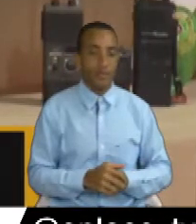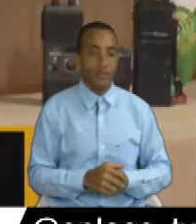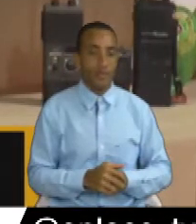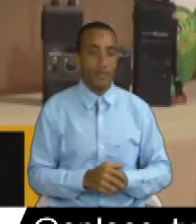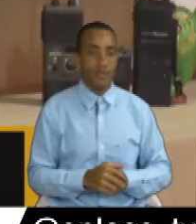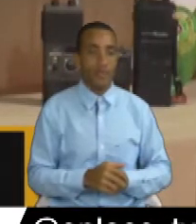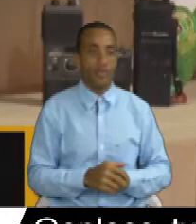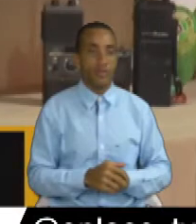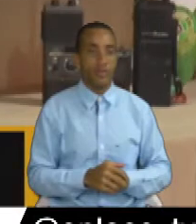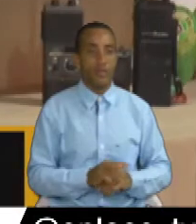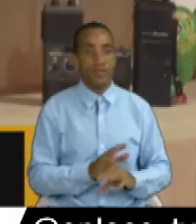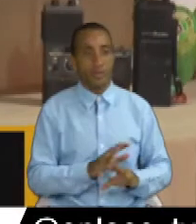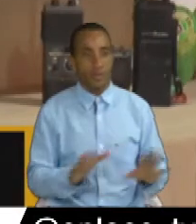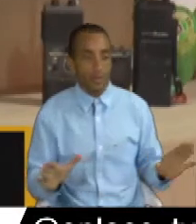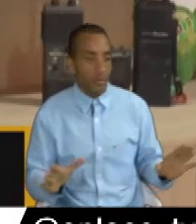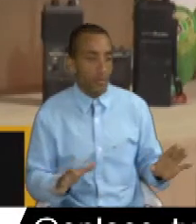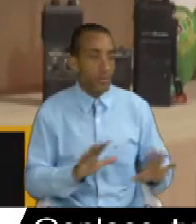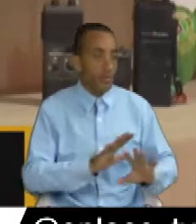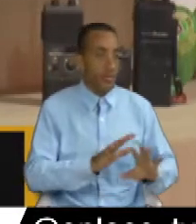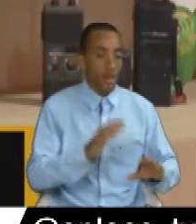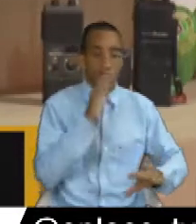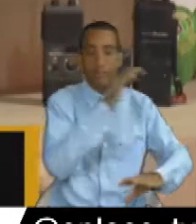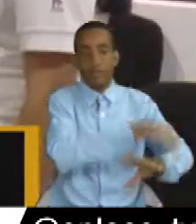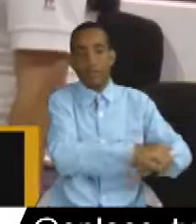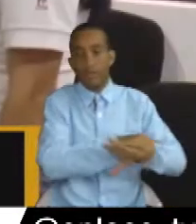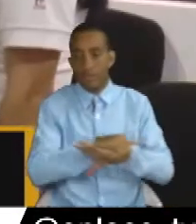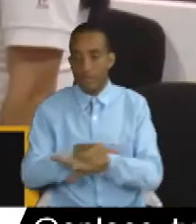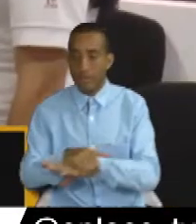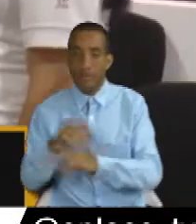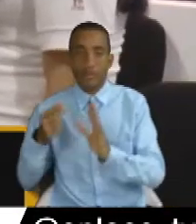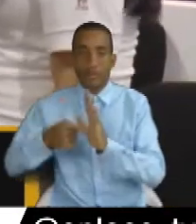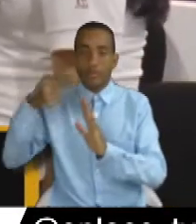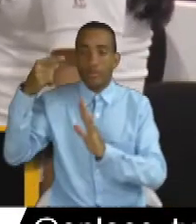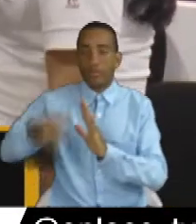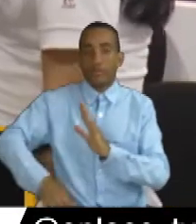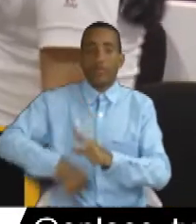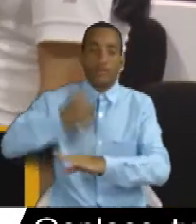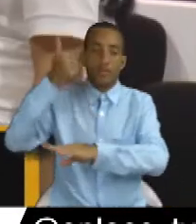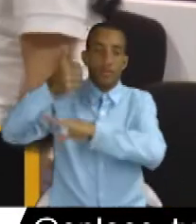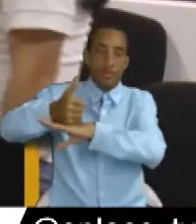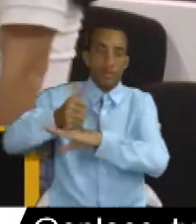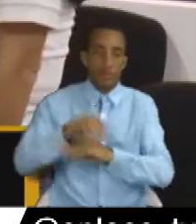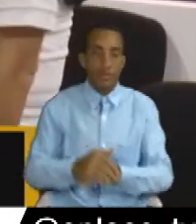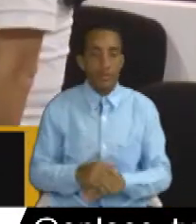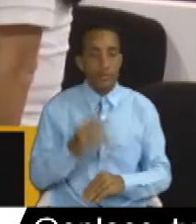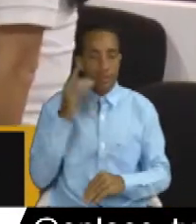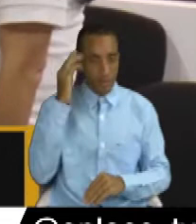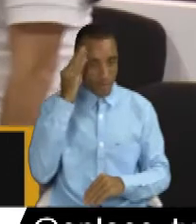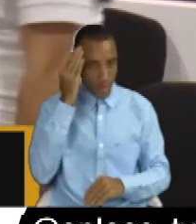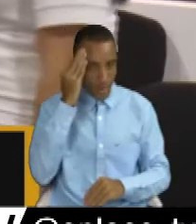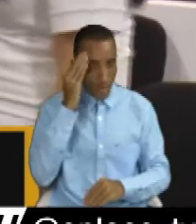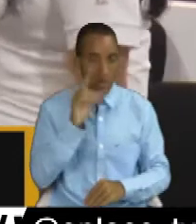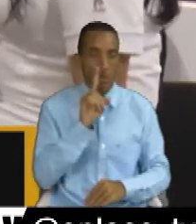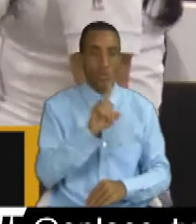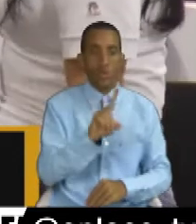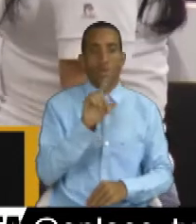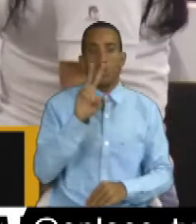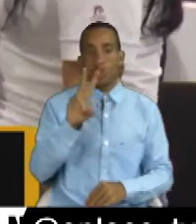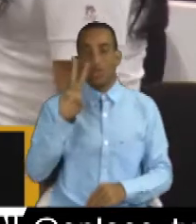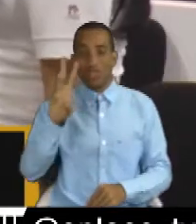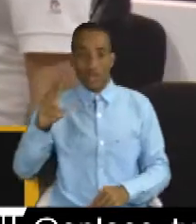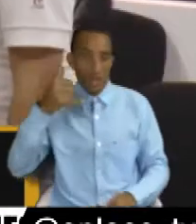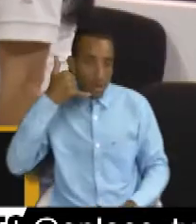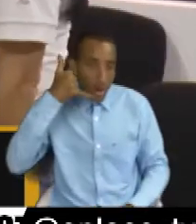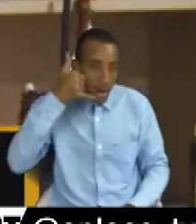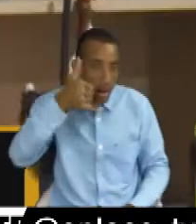posterior a esto, pues dejarlos a buen recaudo ante la autoridad competente. No olvide que la línea 123 de la Policía Nacional está abierta para que